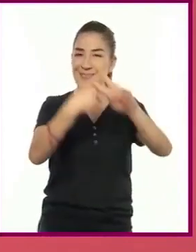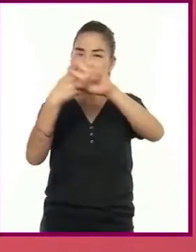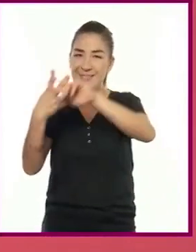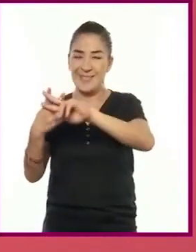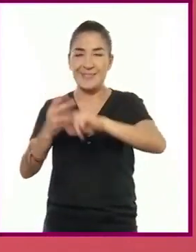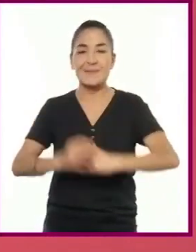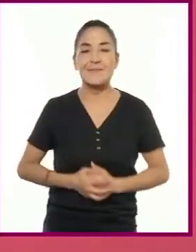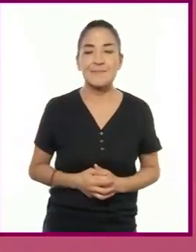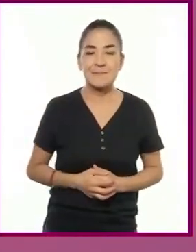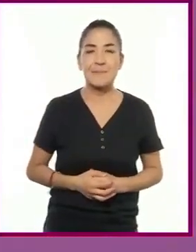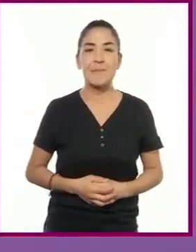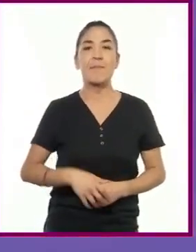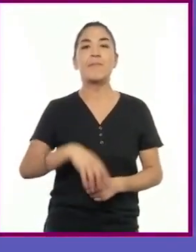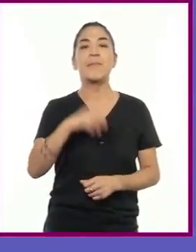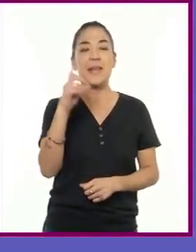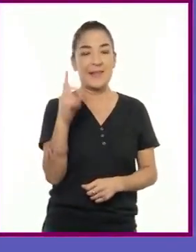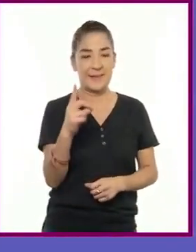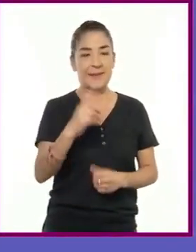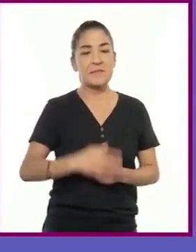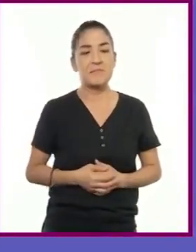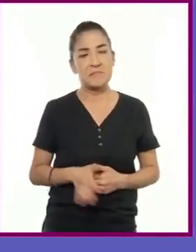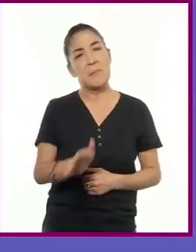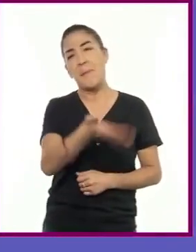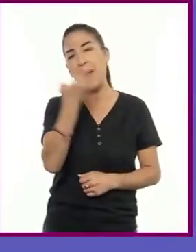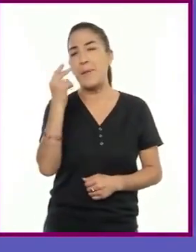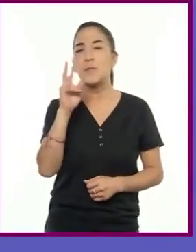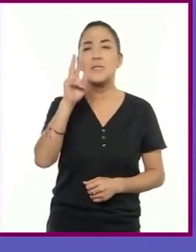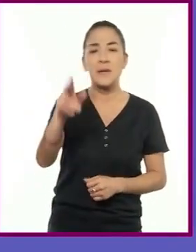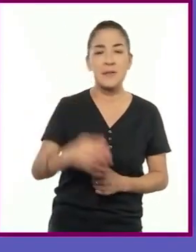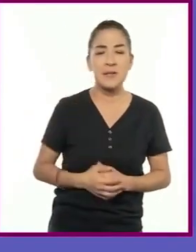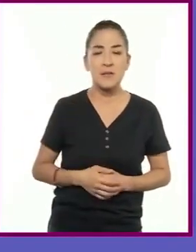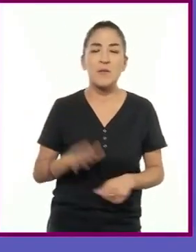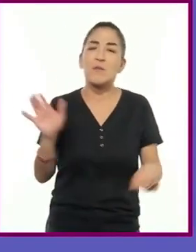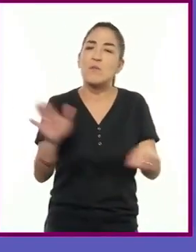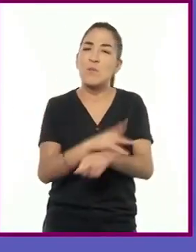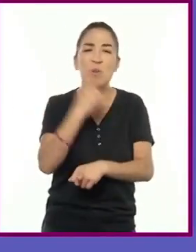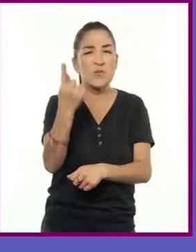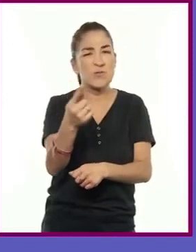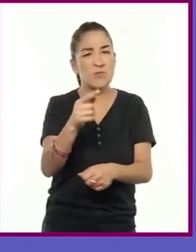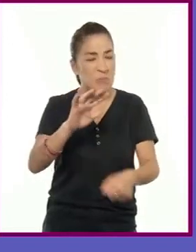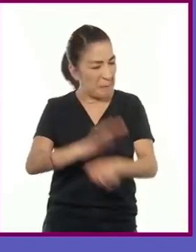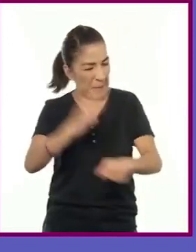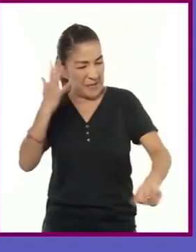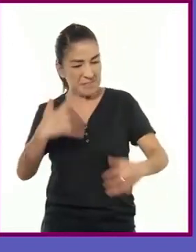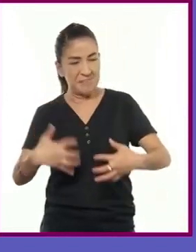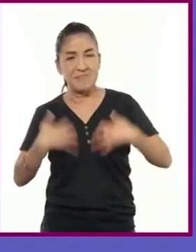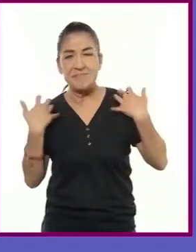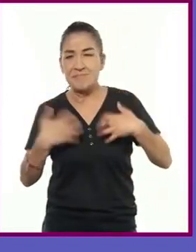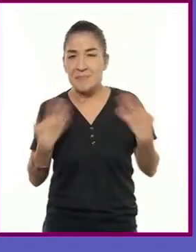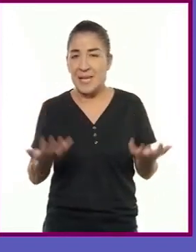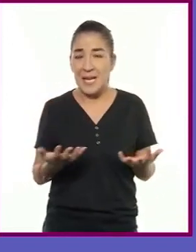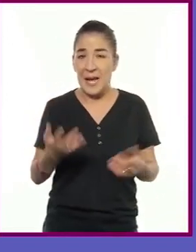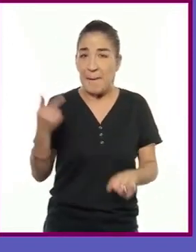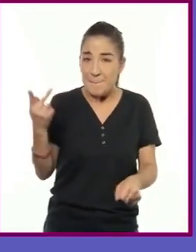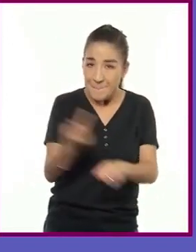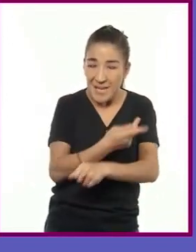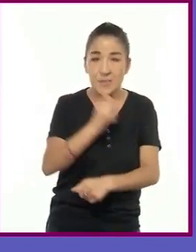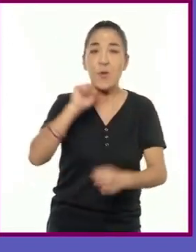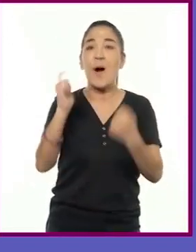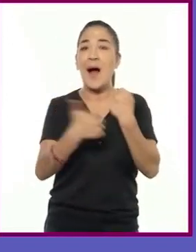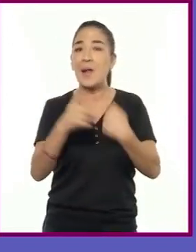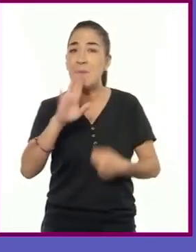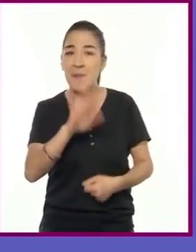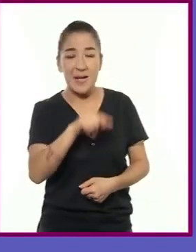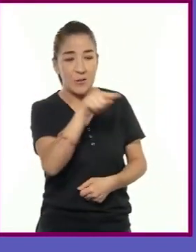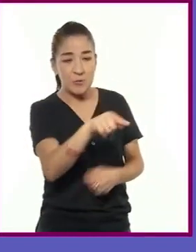Inciso D. Vamos a ver. ¿Por qué andas tan exaltado? ¿Ha ocurrido algo malo en tu